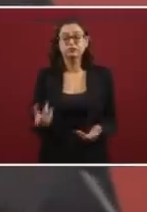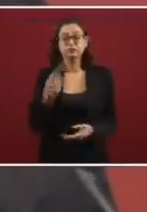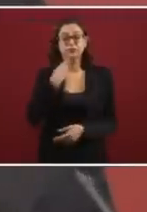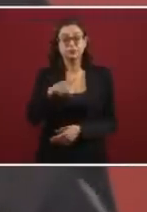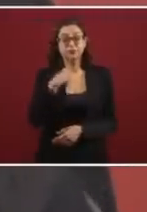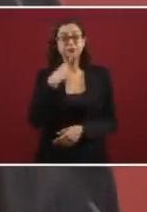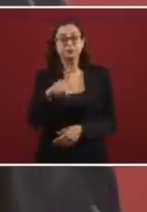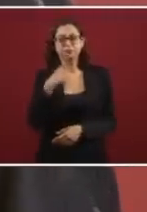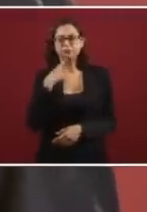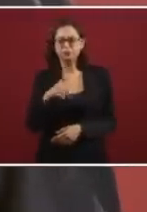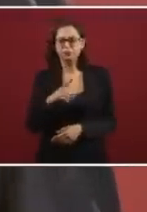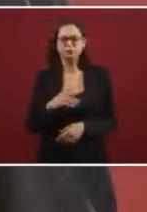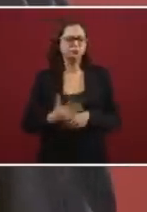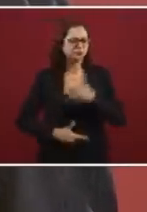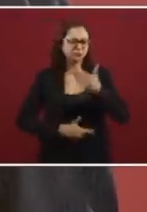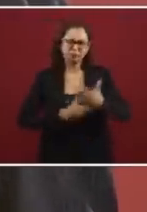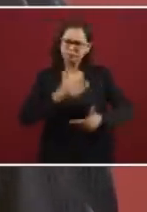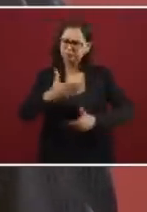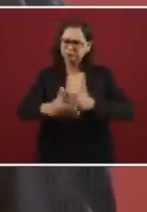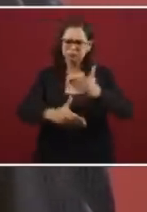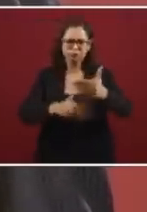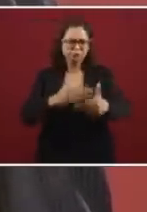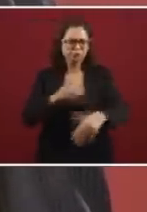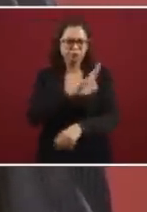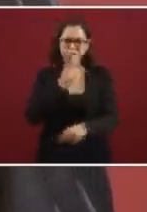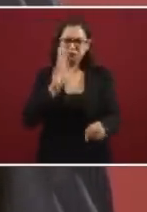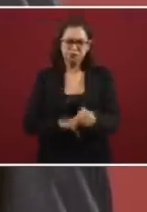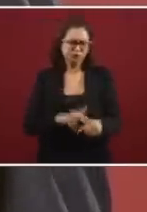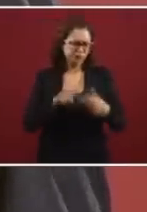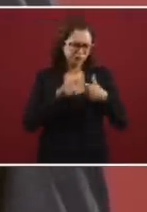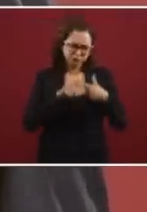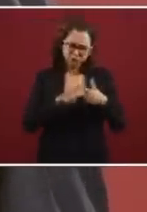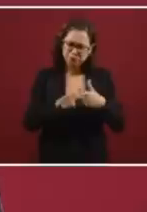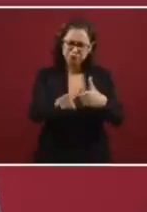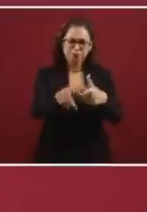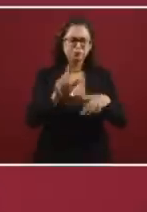van a seguir su curso y